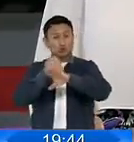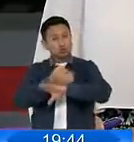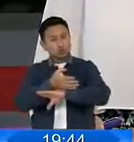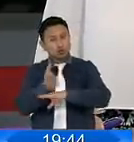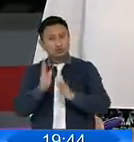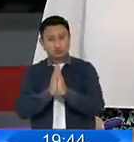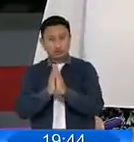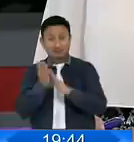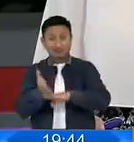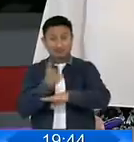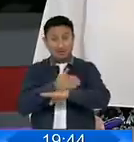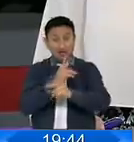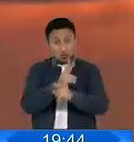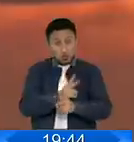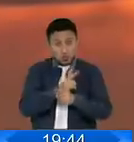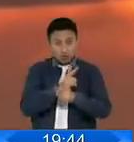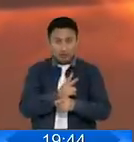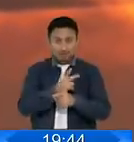tiempo.